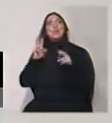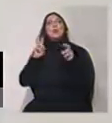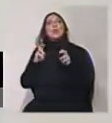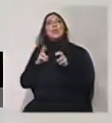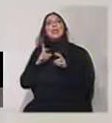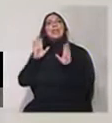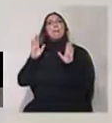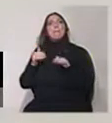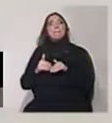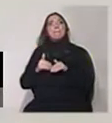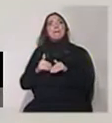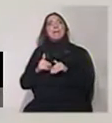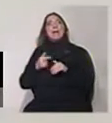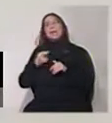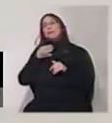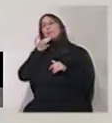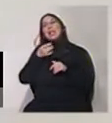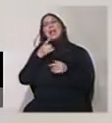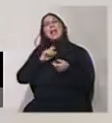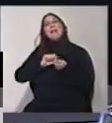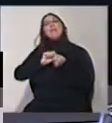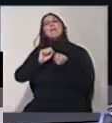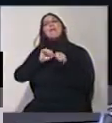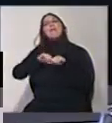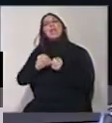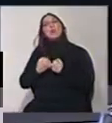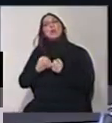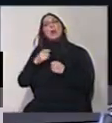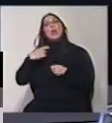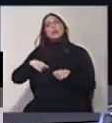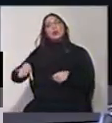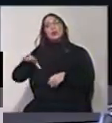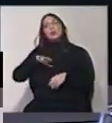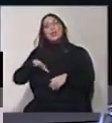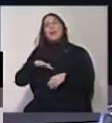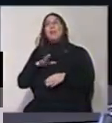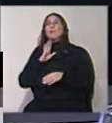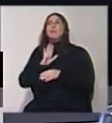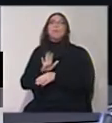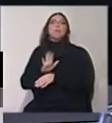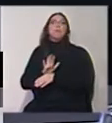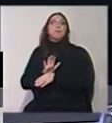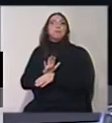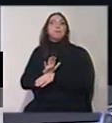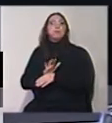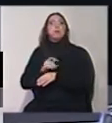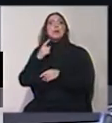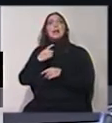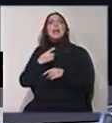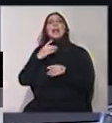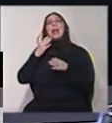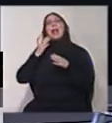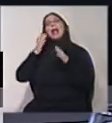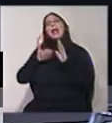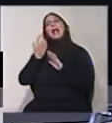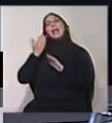axiomático, el tema de decir que la fractura social es una posibilidad de contribuir cada vez más a la formación